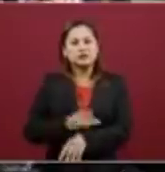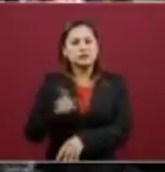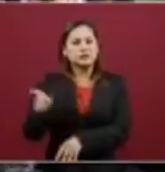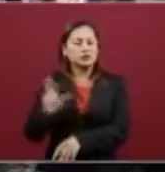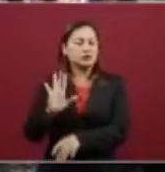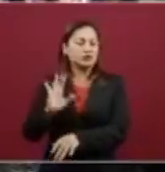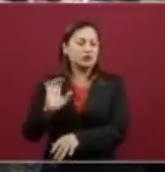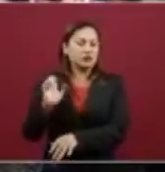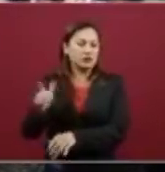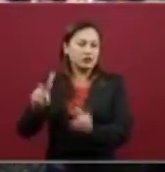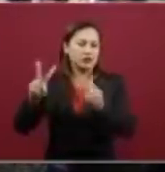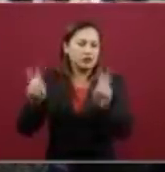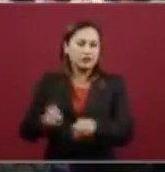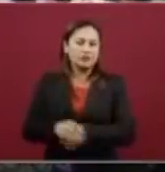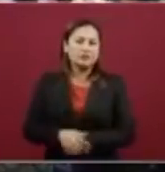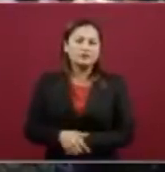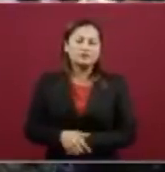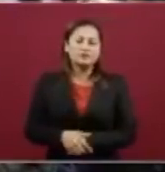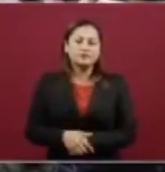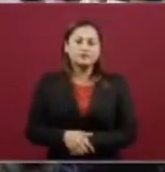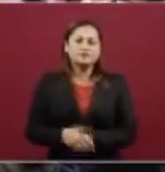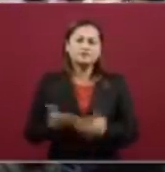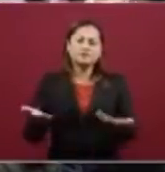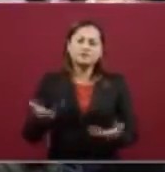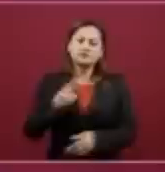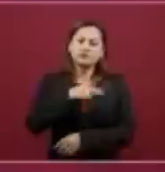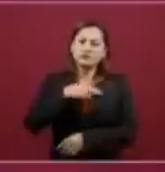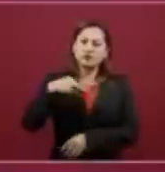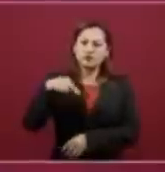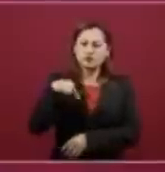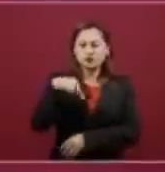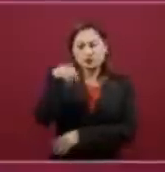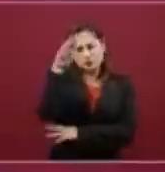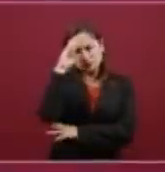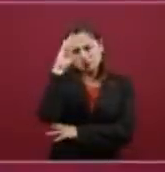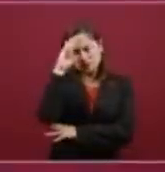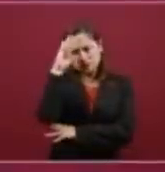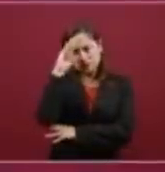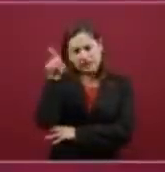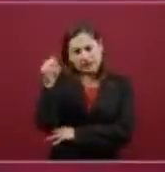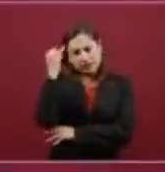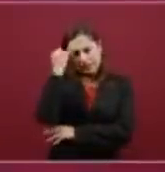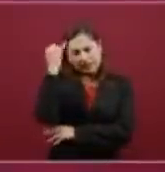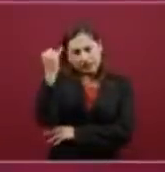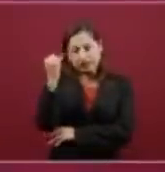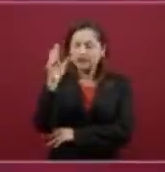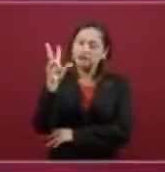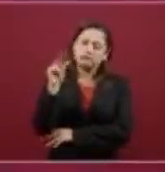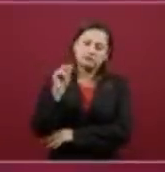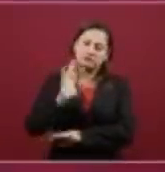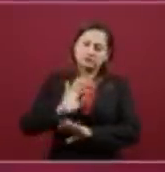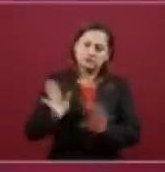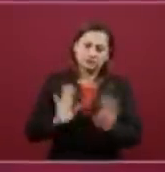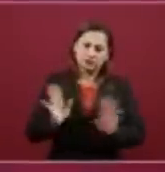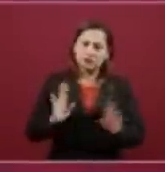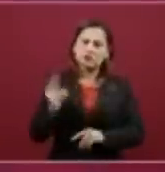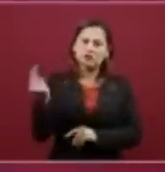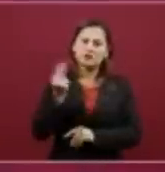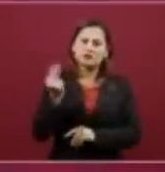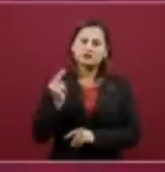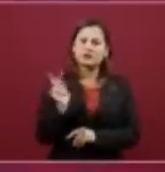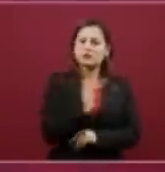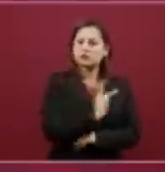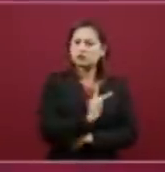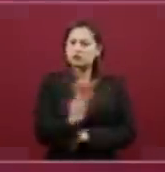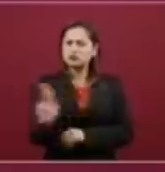Nosotros como autoridad, gracias, no podemos partir de una hipótesis de esa naturaleza. Nosotros tenemos que garantizar la protección de todas las